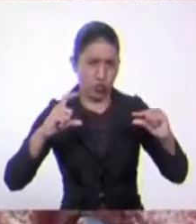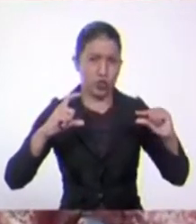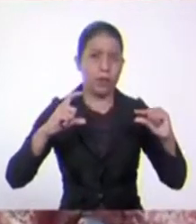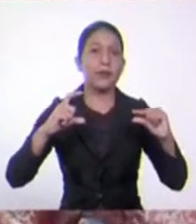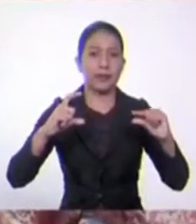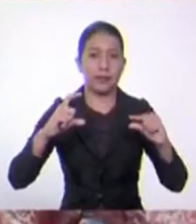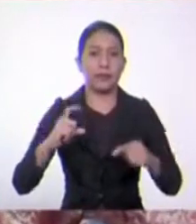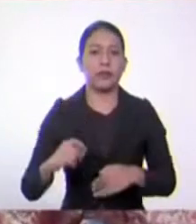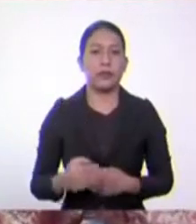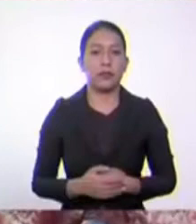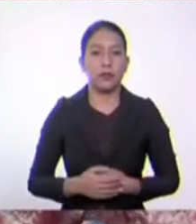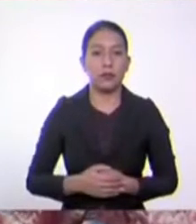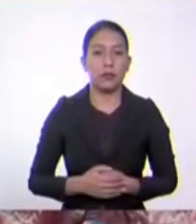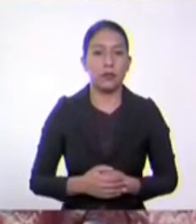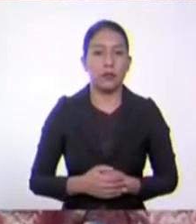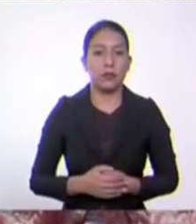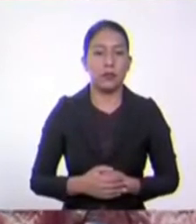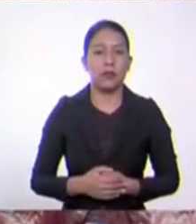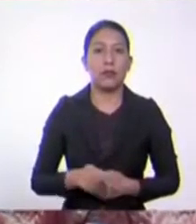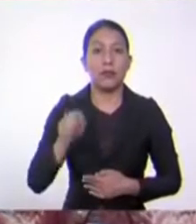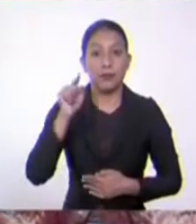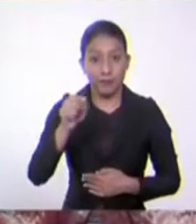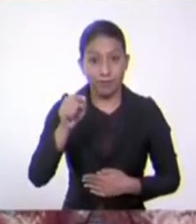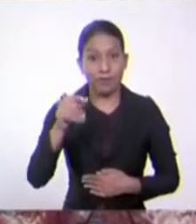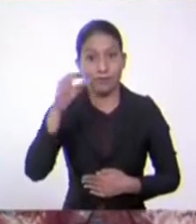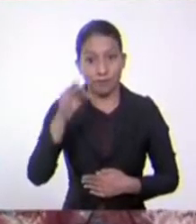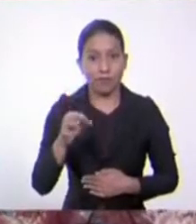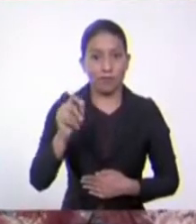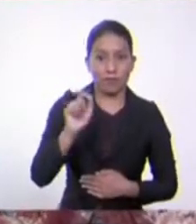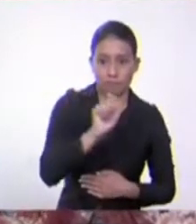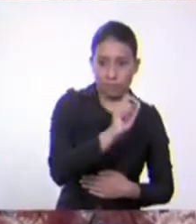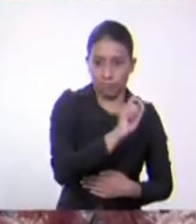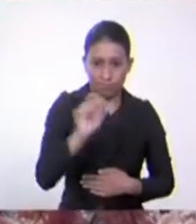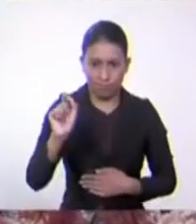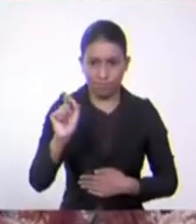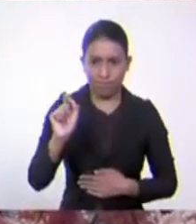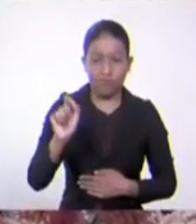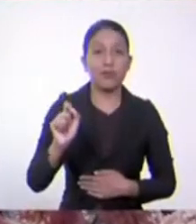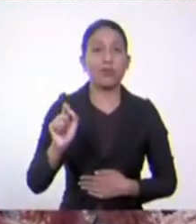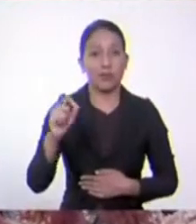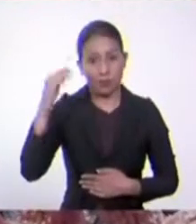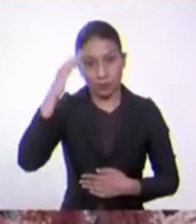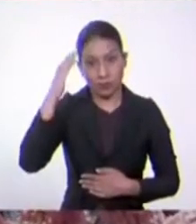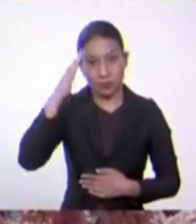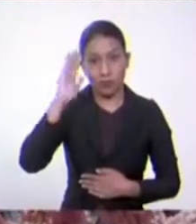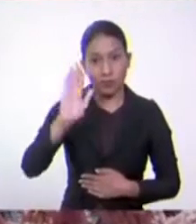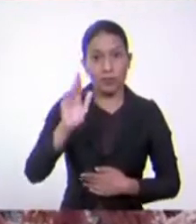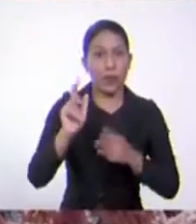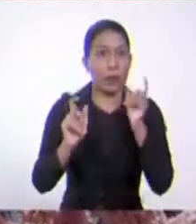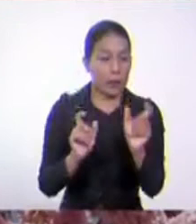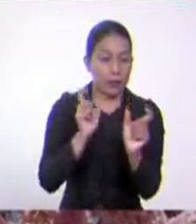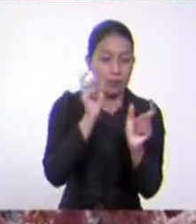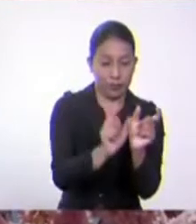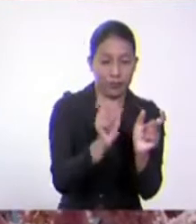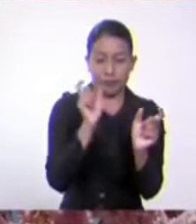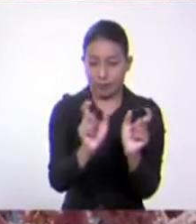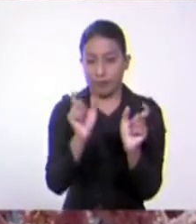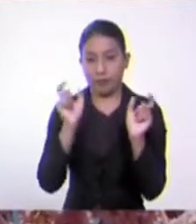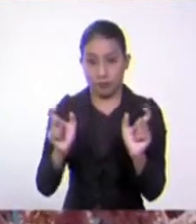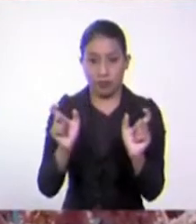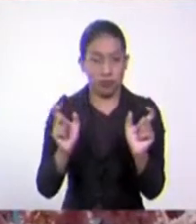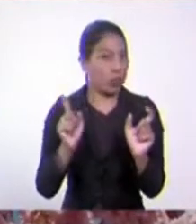en minúscula. Estas deben de ir subrayadas independientemente una de la otra y si no se